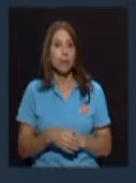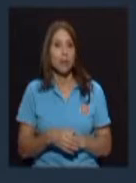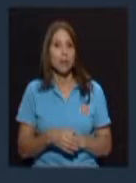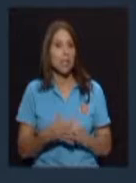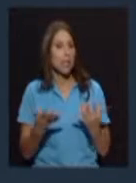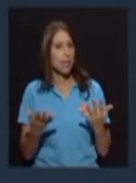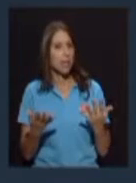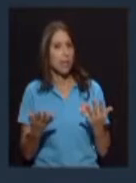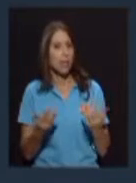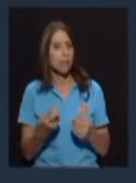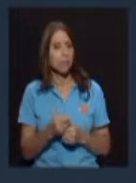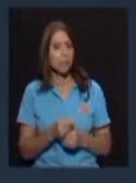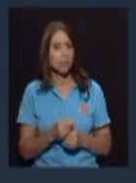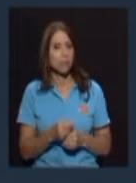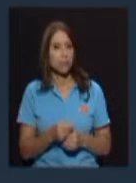por cierto,